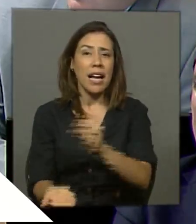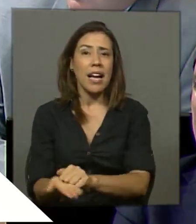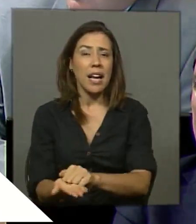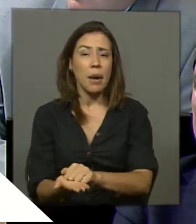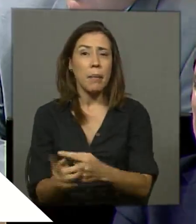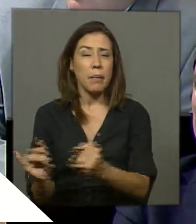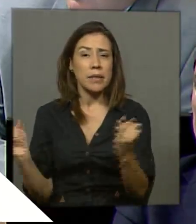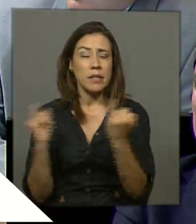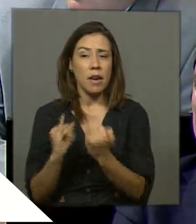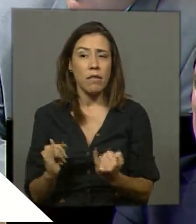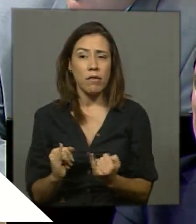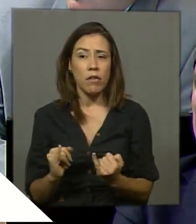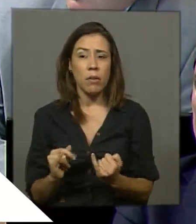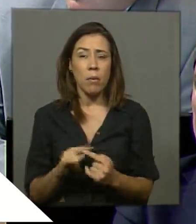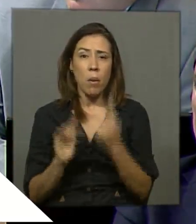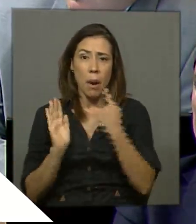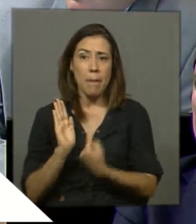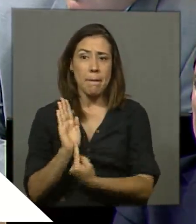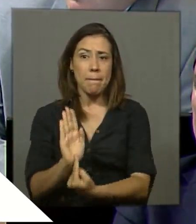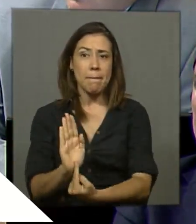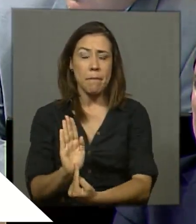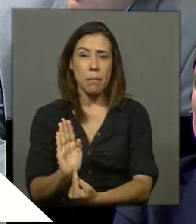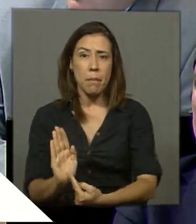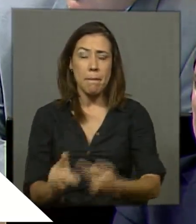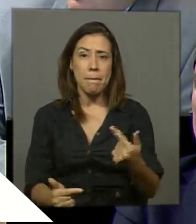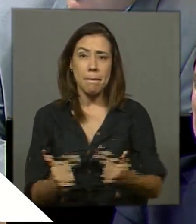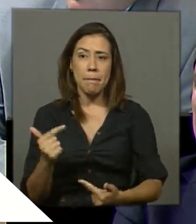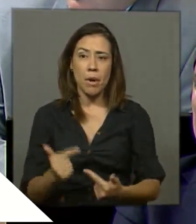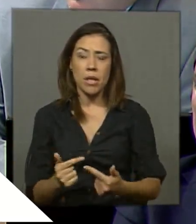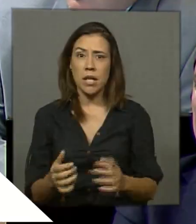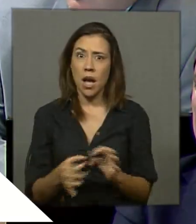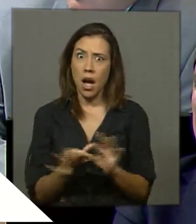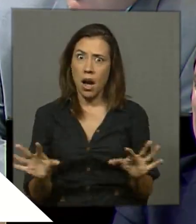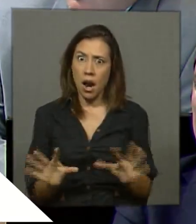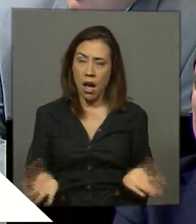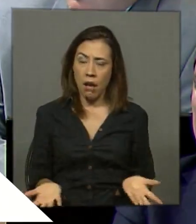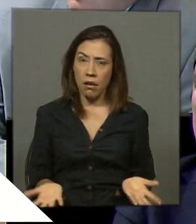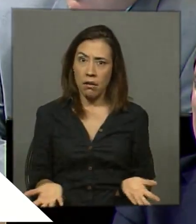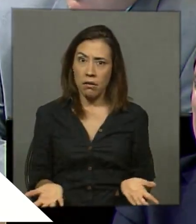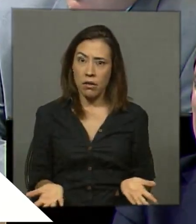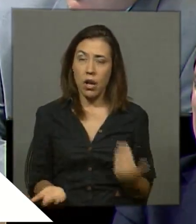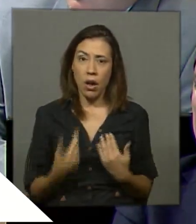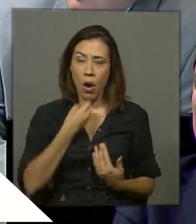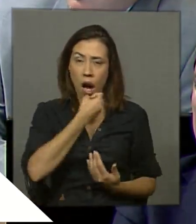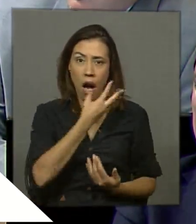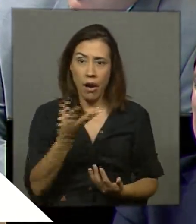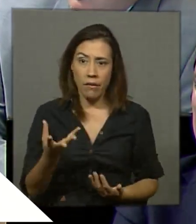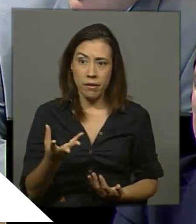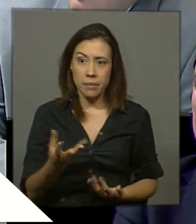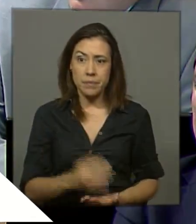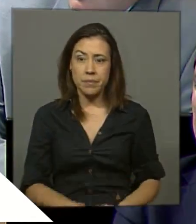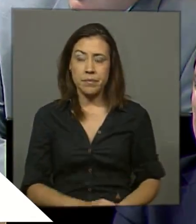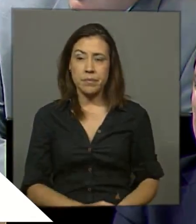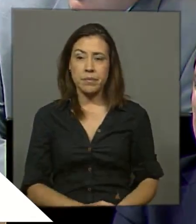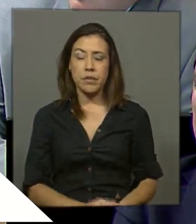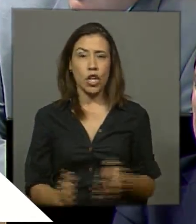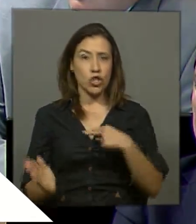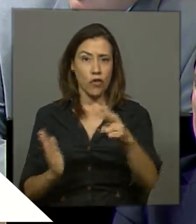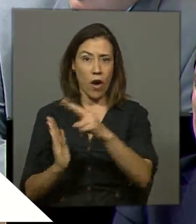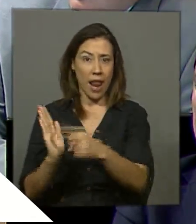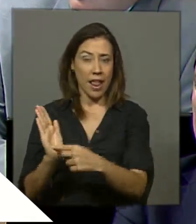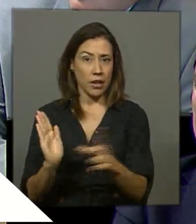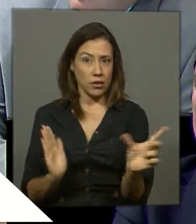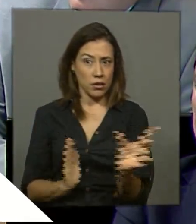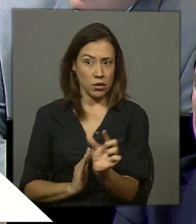forma estaban dando una señal política dramática ministro y le quiero decir algo Además le Quiero leer brevemente